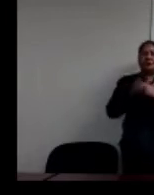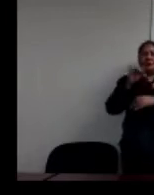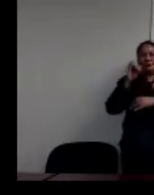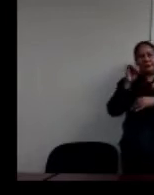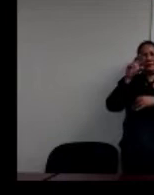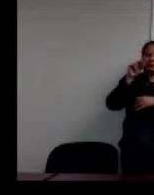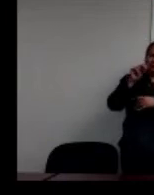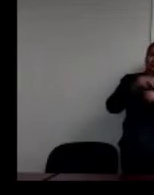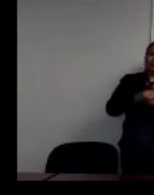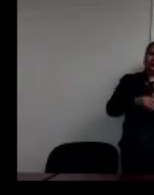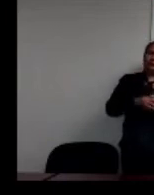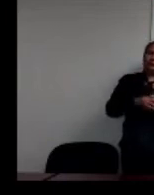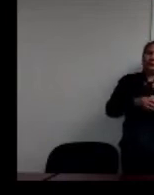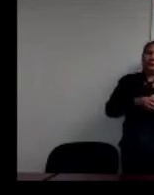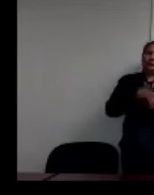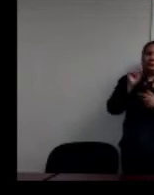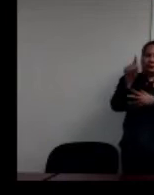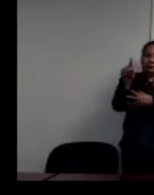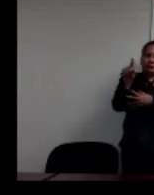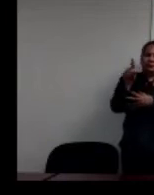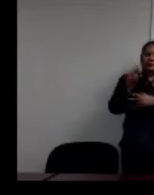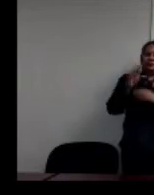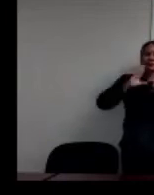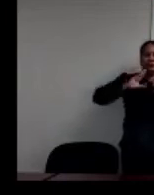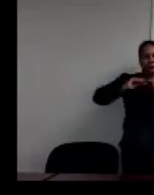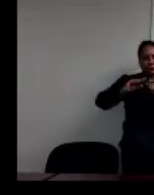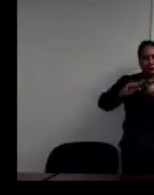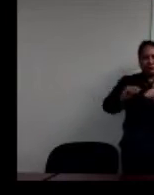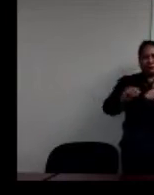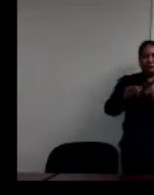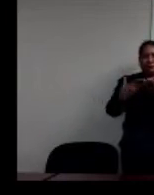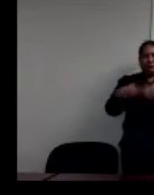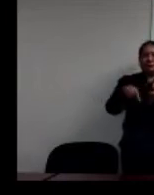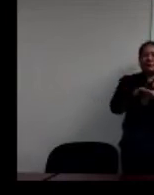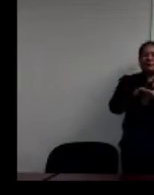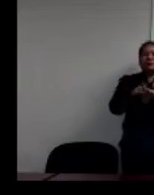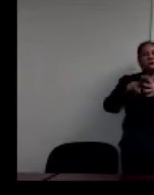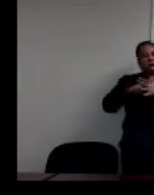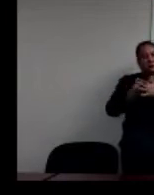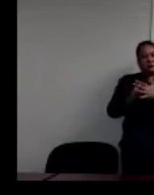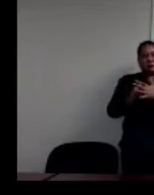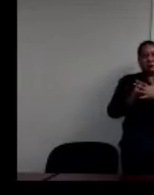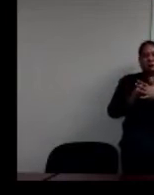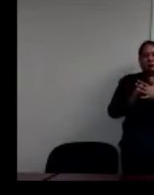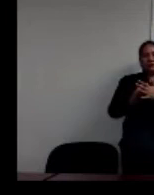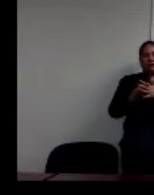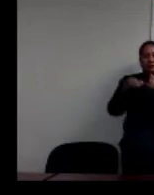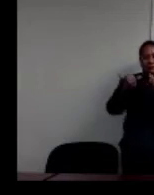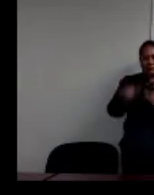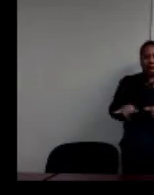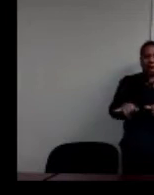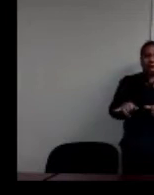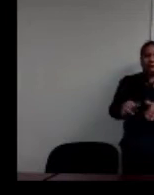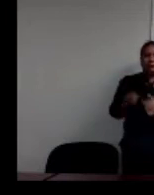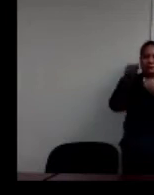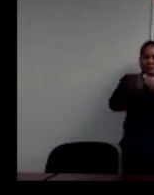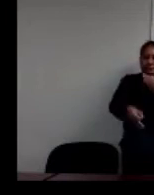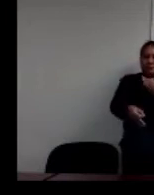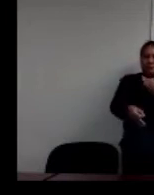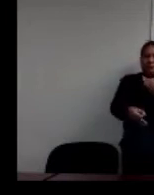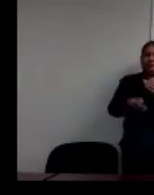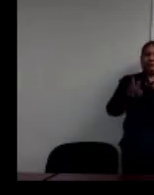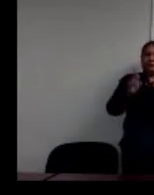no. También se les enseña cómo iniciar, mantener y terminar una